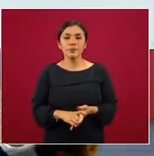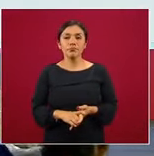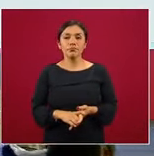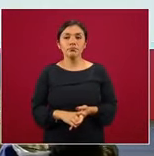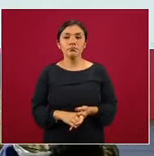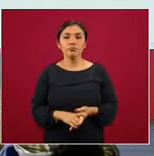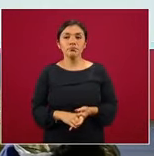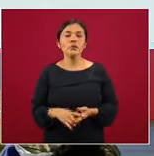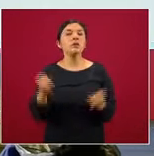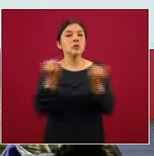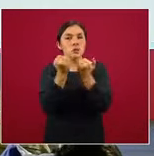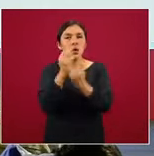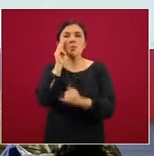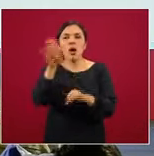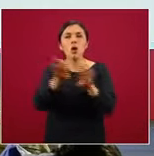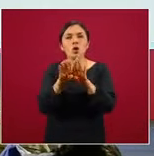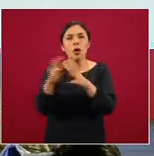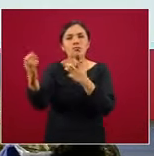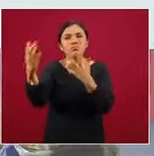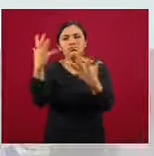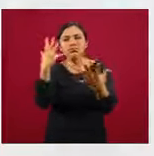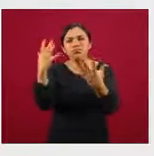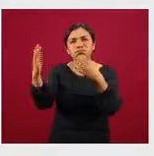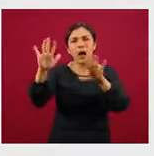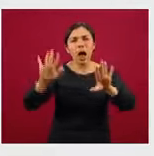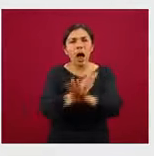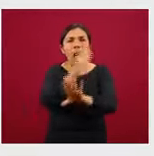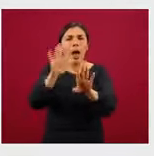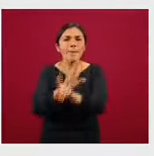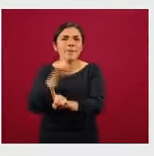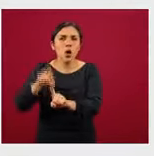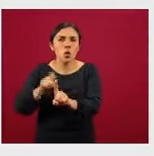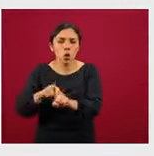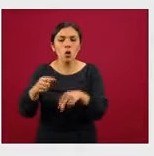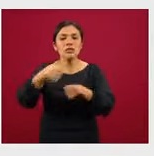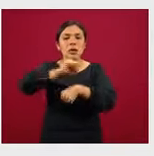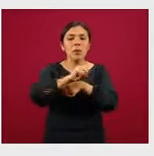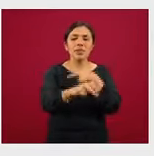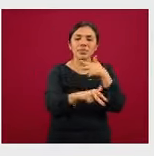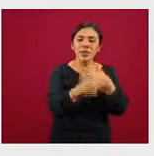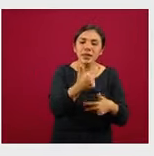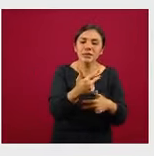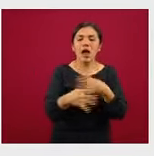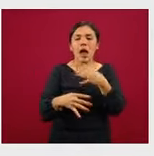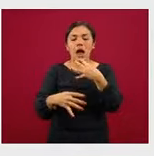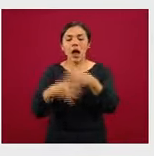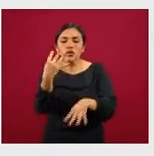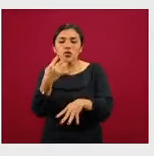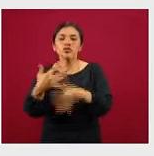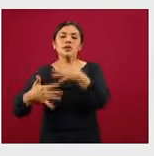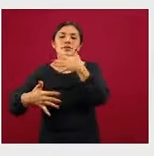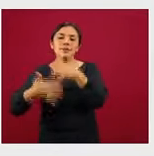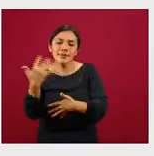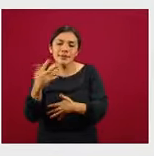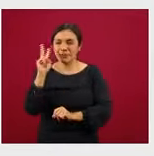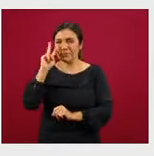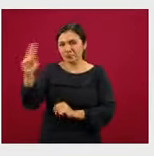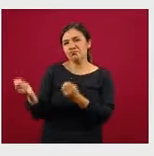Veamos la animación, ahí está cómo Colima ha ido cambiando, semana 13, 14,